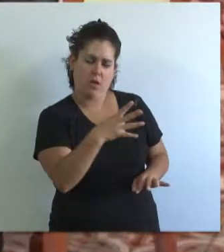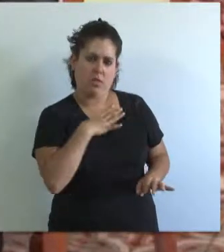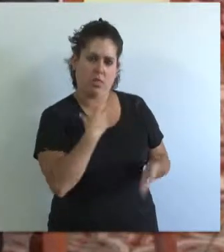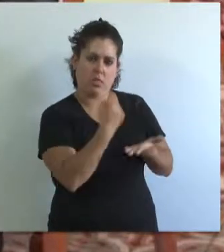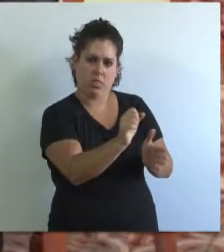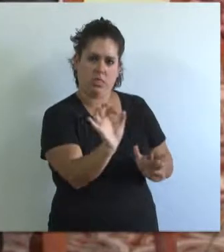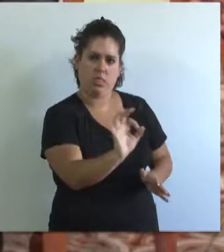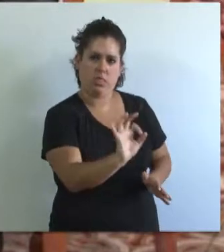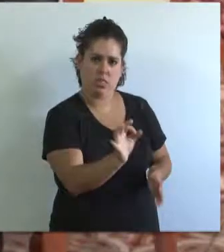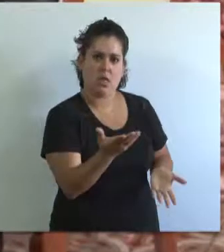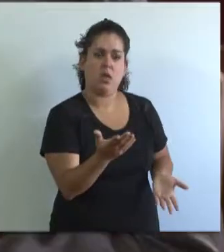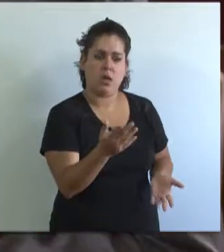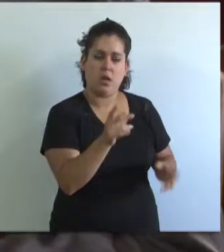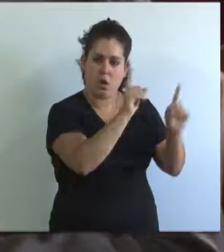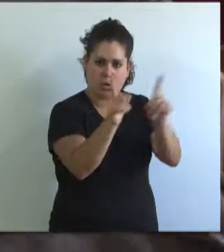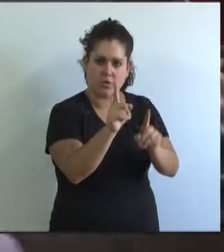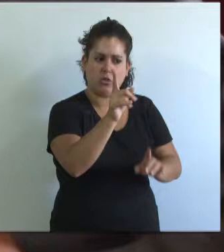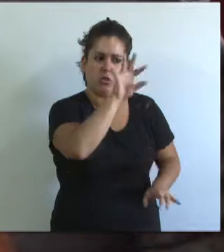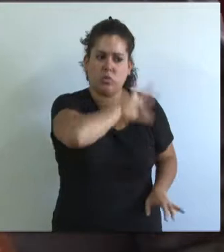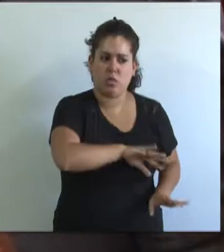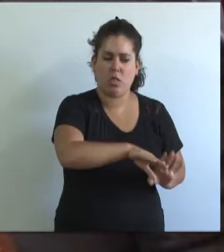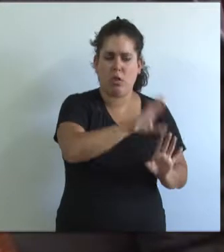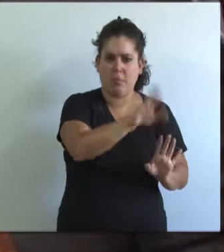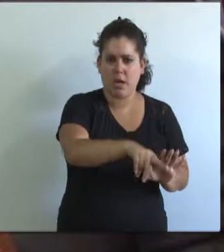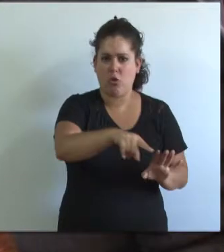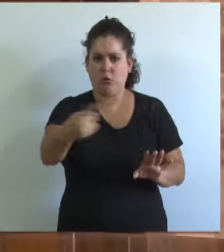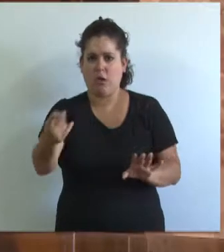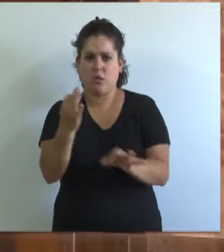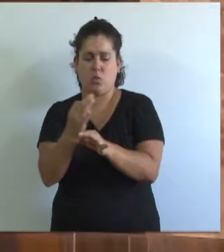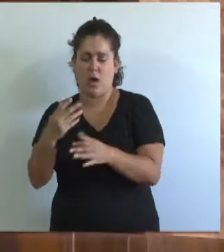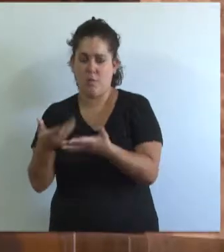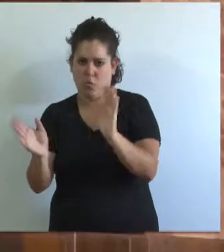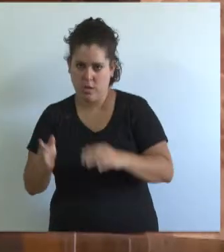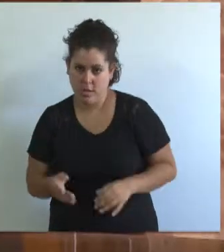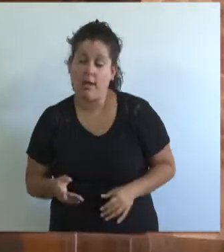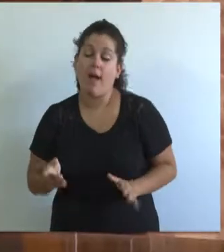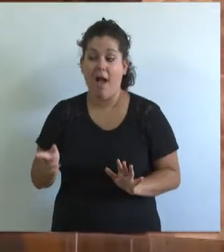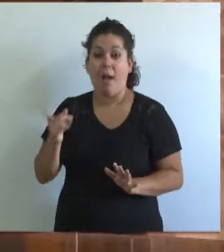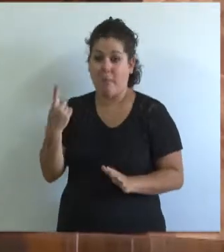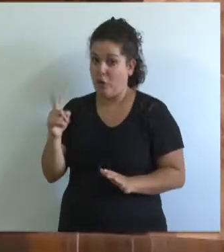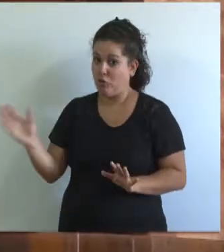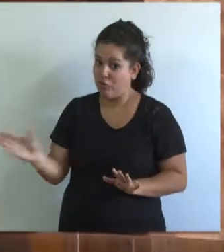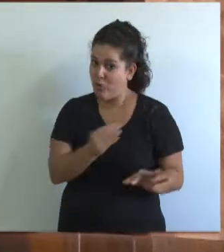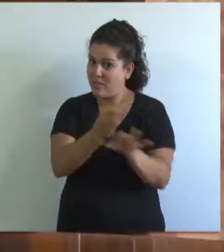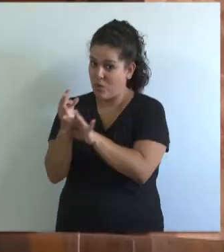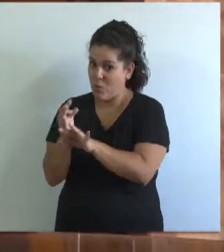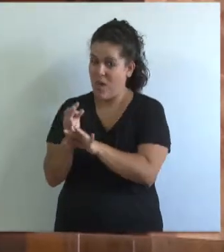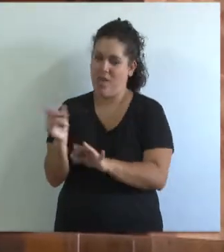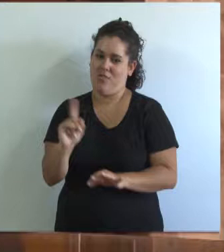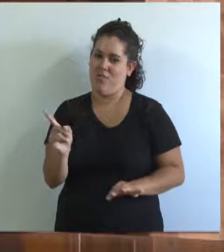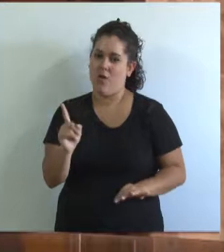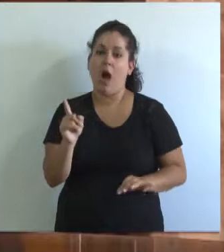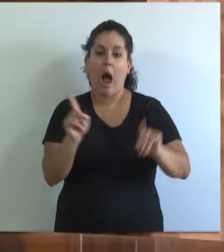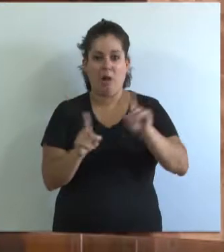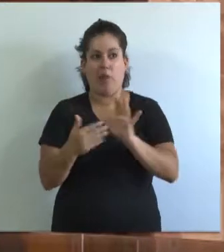docentes del sector privado cobran menos que en el sector público. Bueno, seguramente no todas las escuelas privadas. No todas las escuelas privadas. Una cosa son